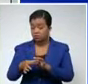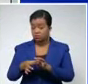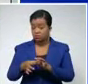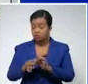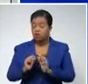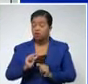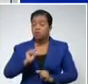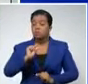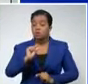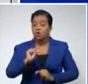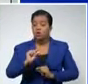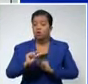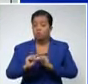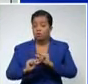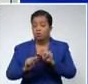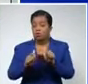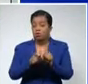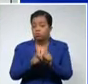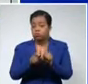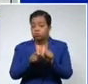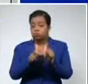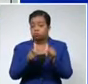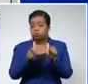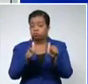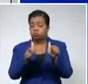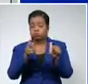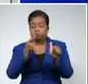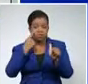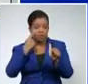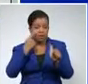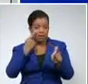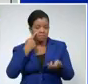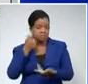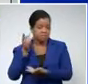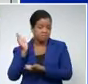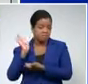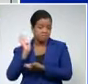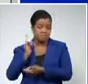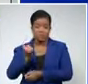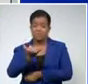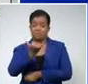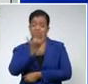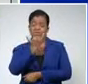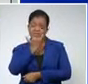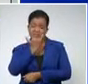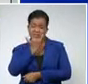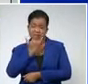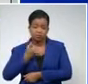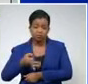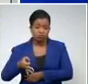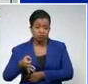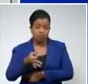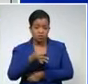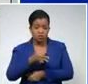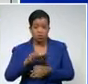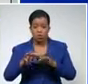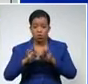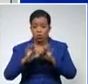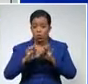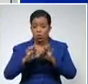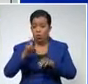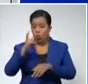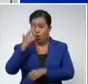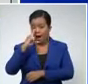un incremento que se ve en la curva, con las mayores afectaciones en Guanajay, San